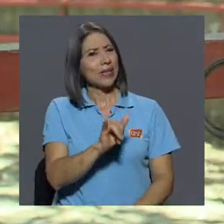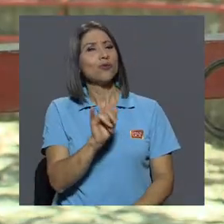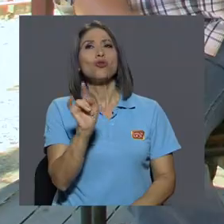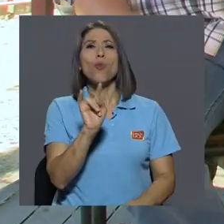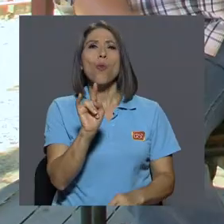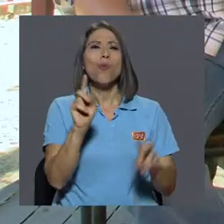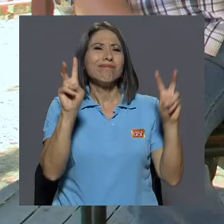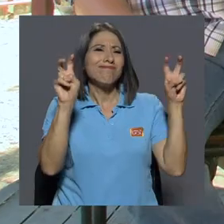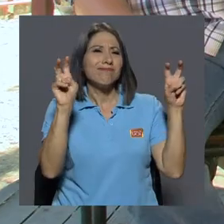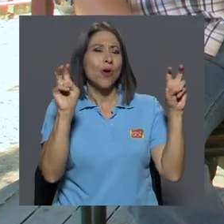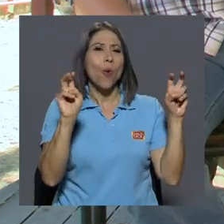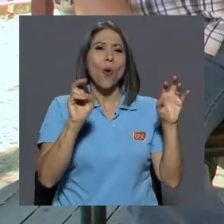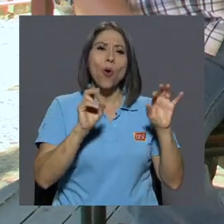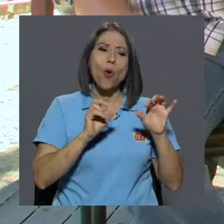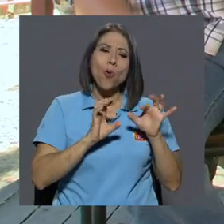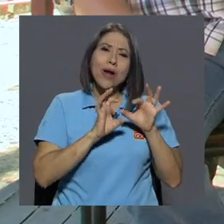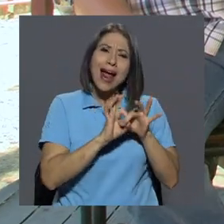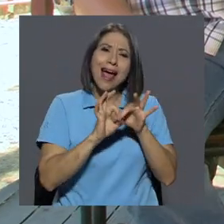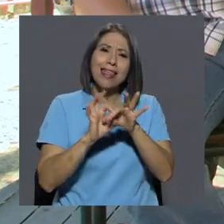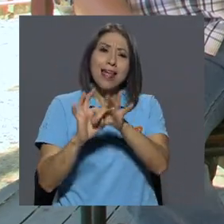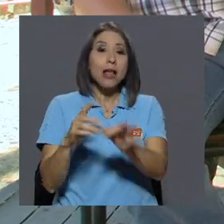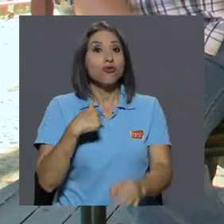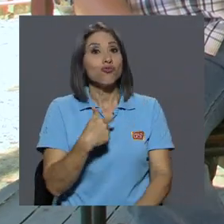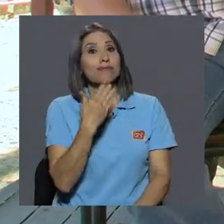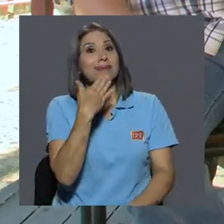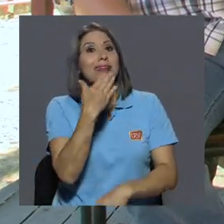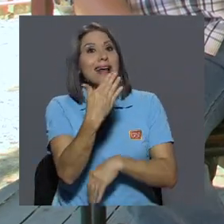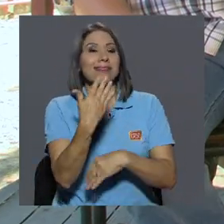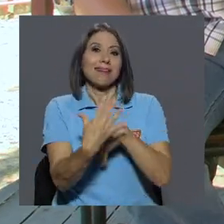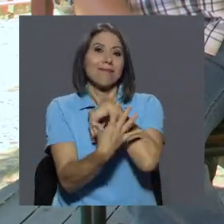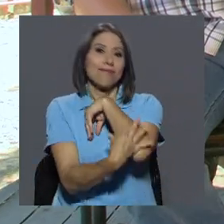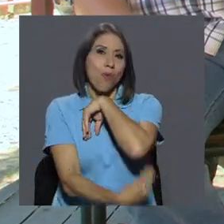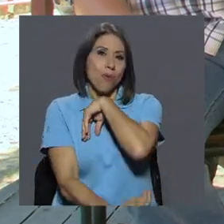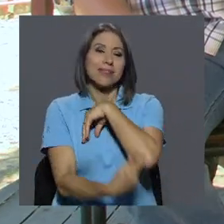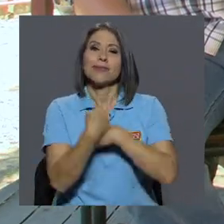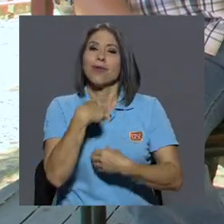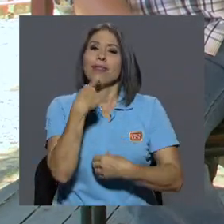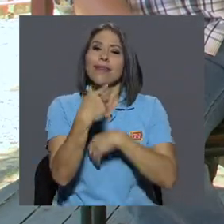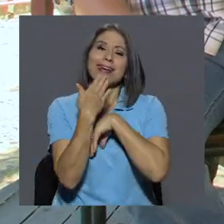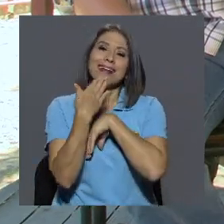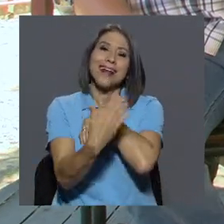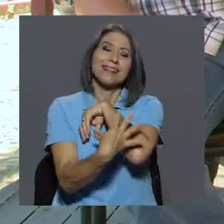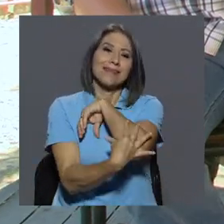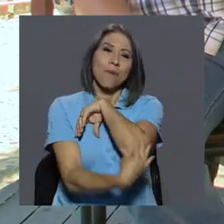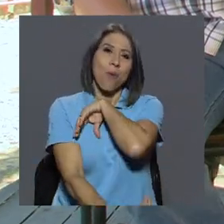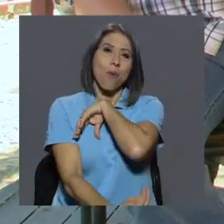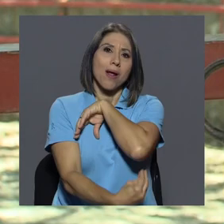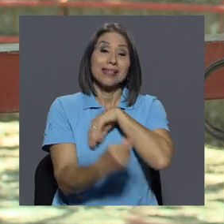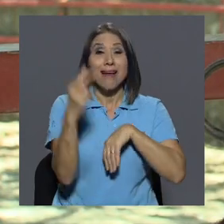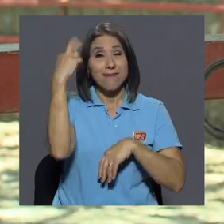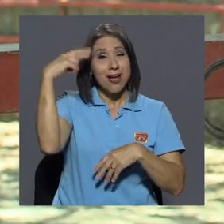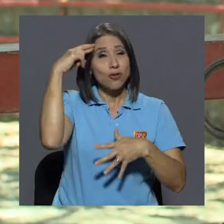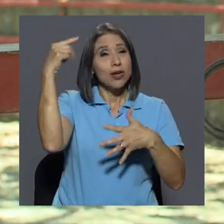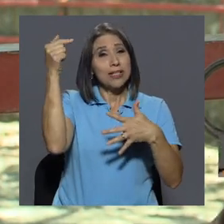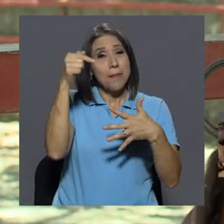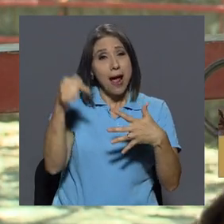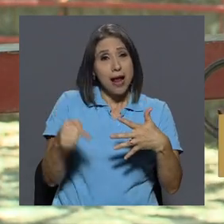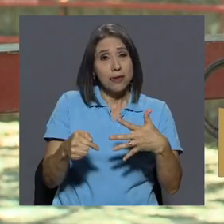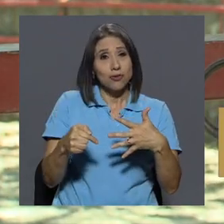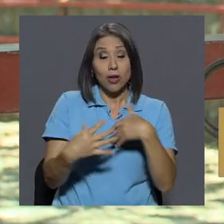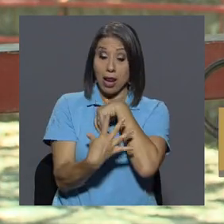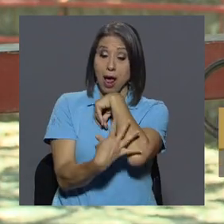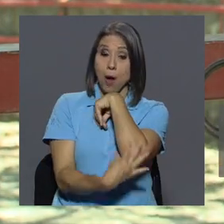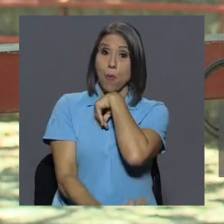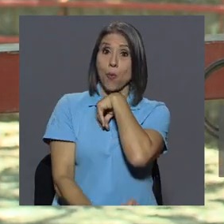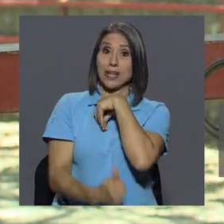cadena. Yo le doy gracias a la pobreza. Yo le doy gracias a la pobreza por varios motivos. Mantiene a mi familia